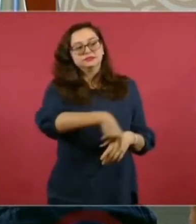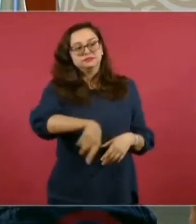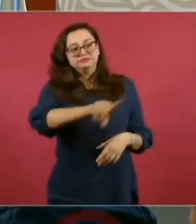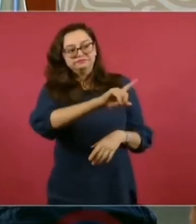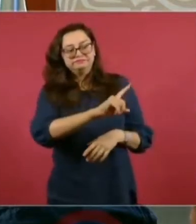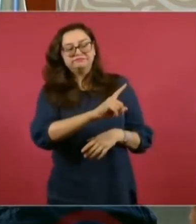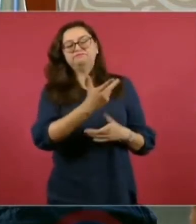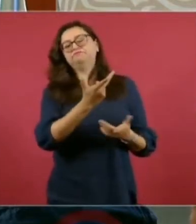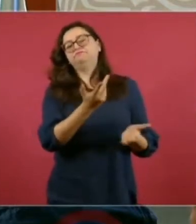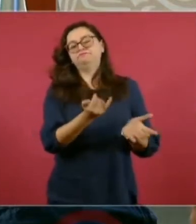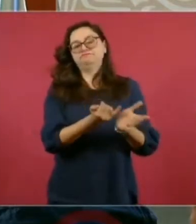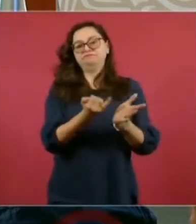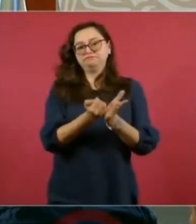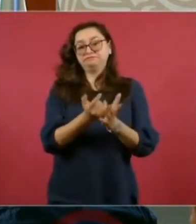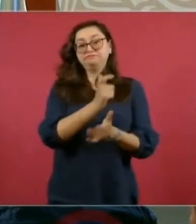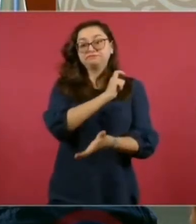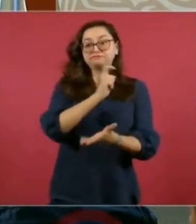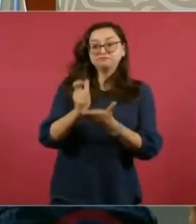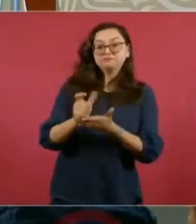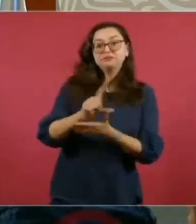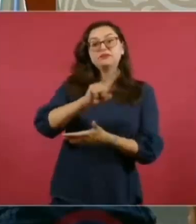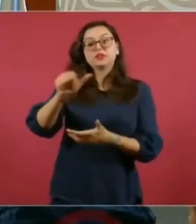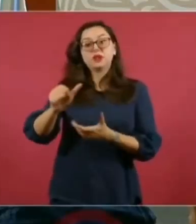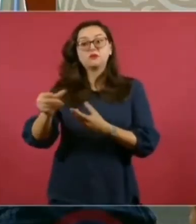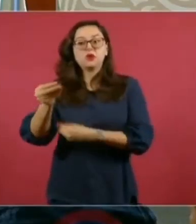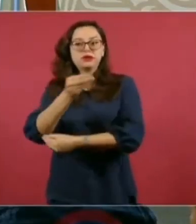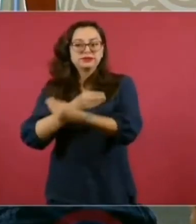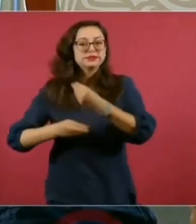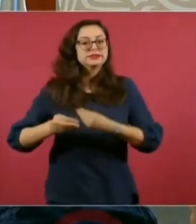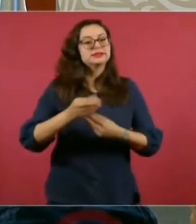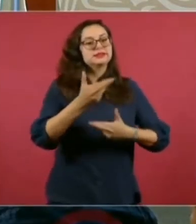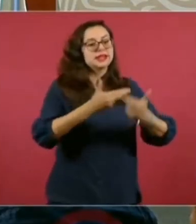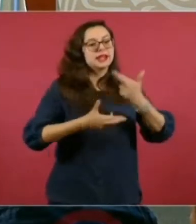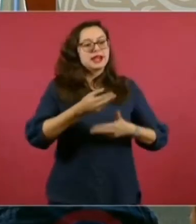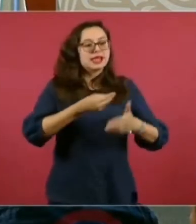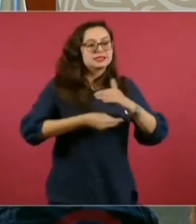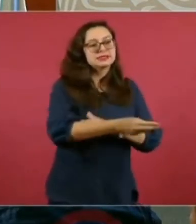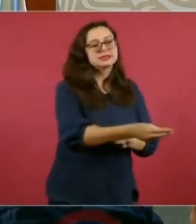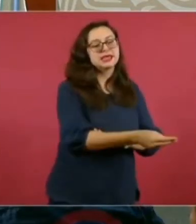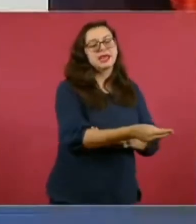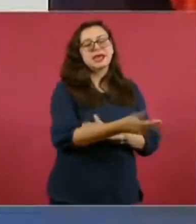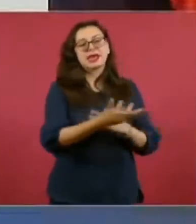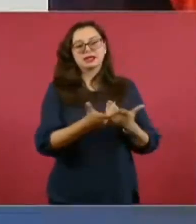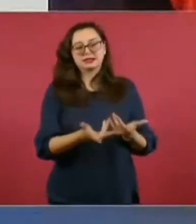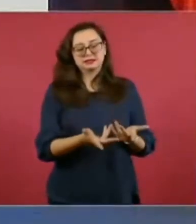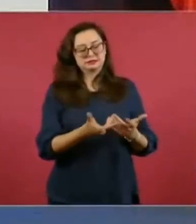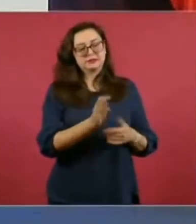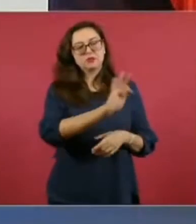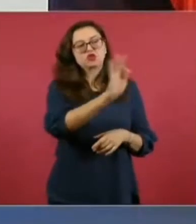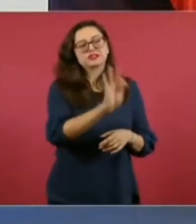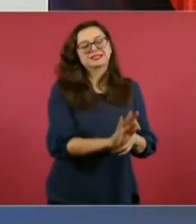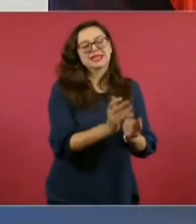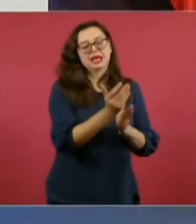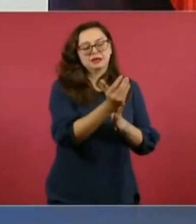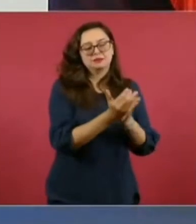sus accesorios para conceder subsidios o estímulos fiscales.